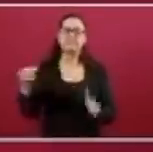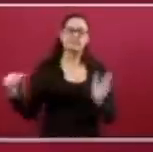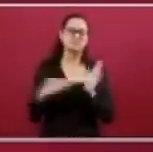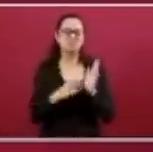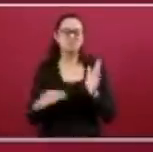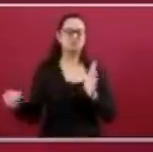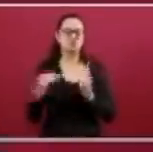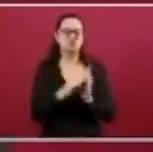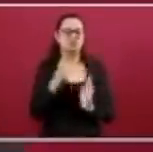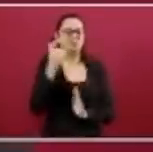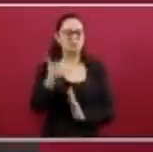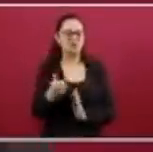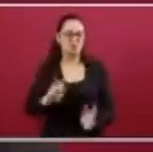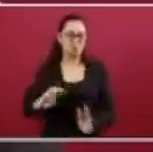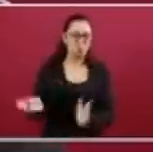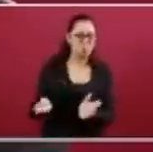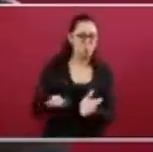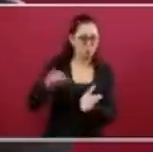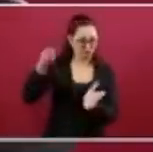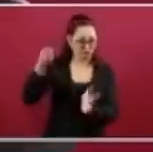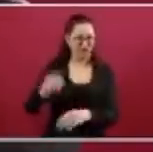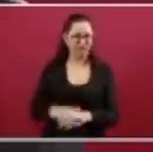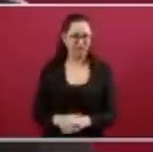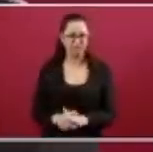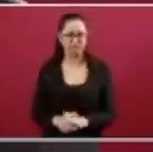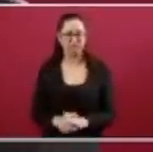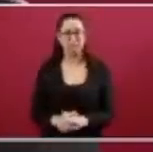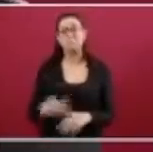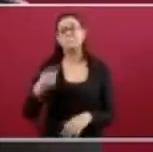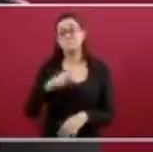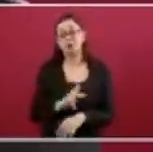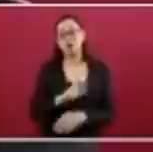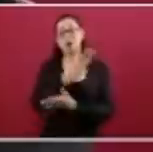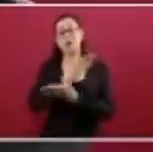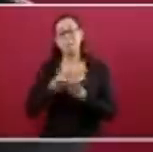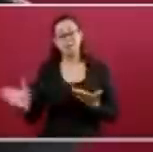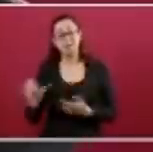16,000 millones de pesos. Pero además la CFE tiene que pagar